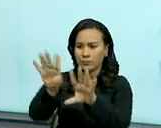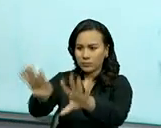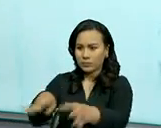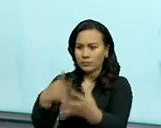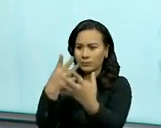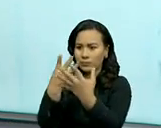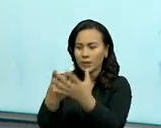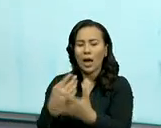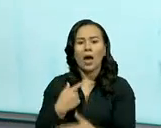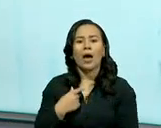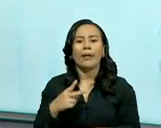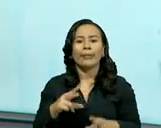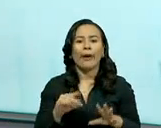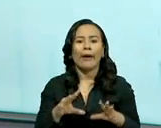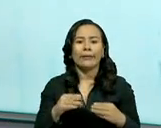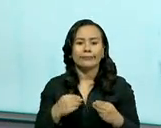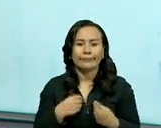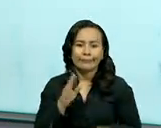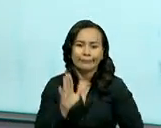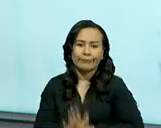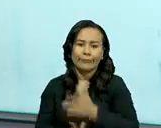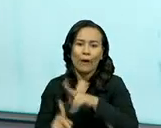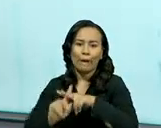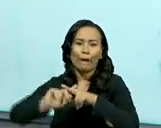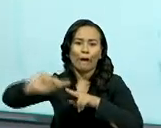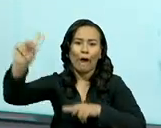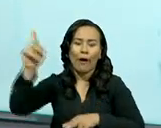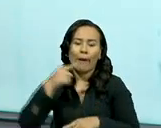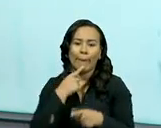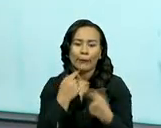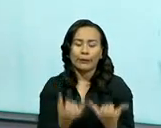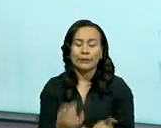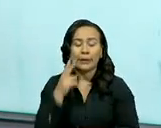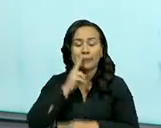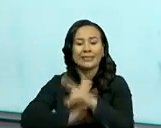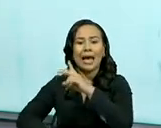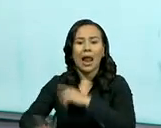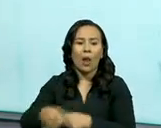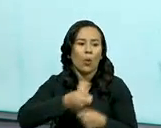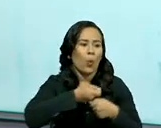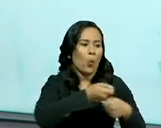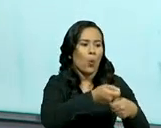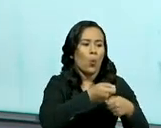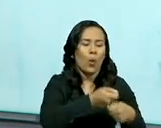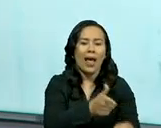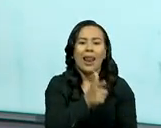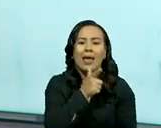en su contra en el marco de las investigaciones por supuesta instigación en Cotopaxi.